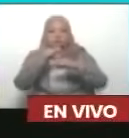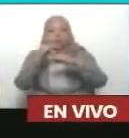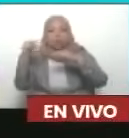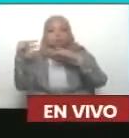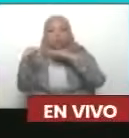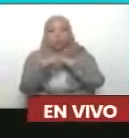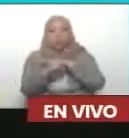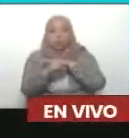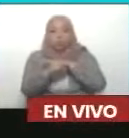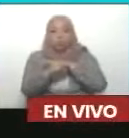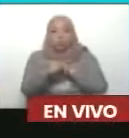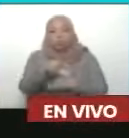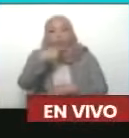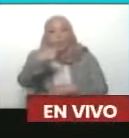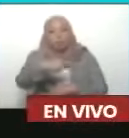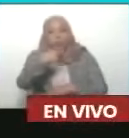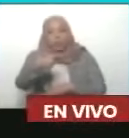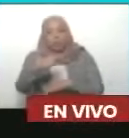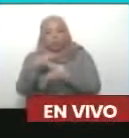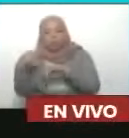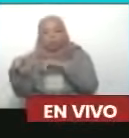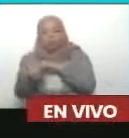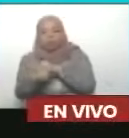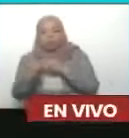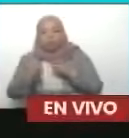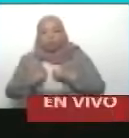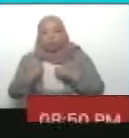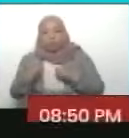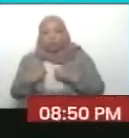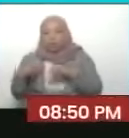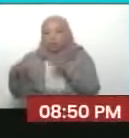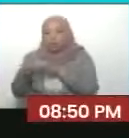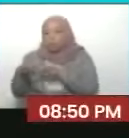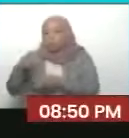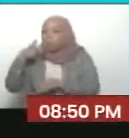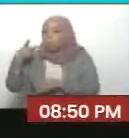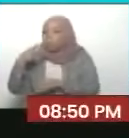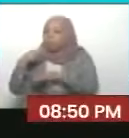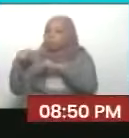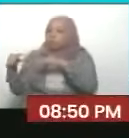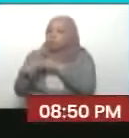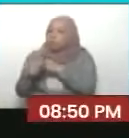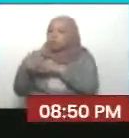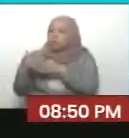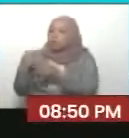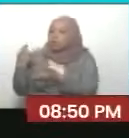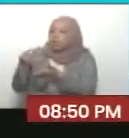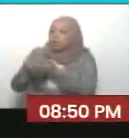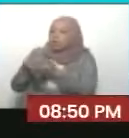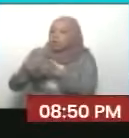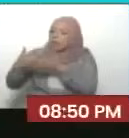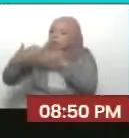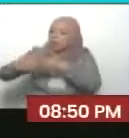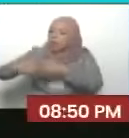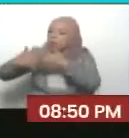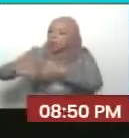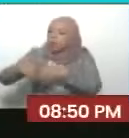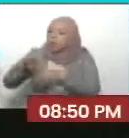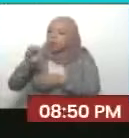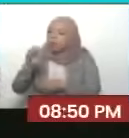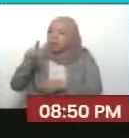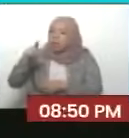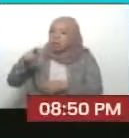y todos los políticos de Guyana, la clase política de Guyana, entregada a la ExxonMobil, conspirando contra Venezuela, al Comando